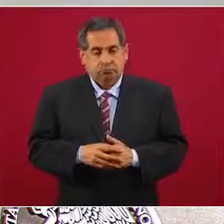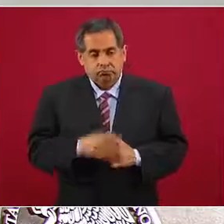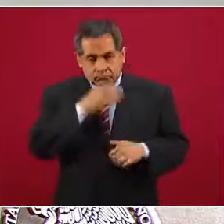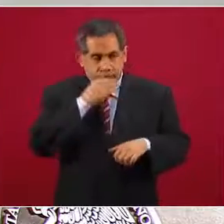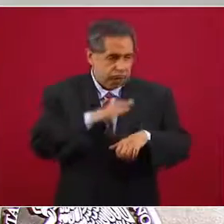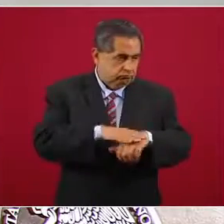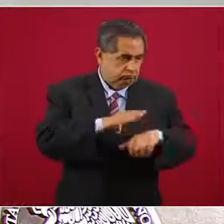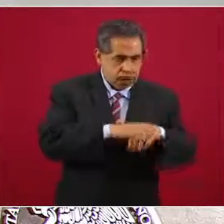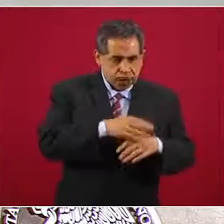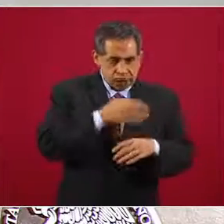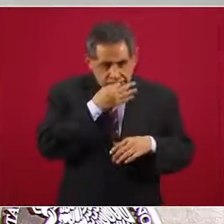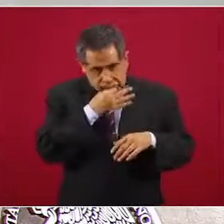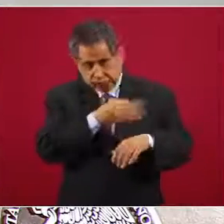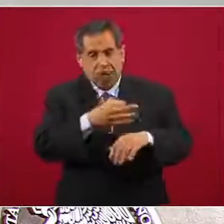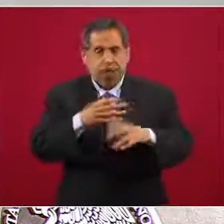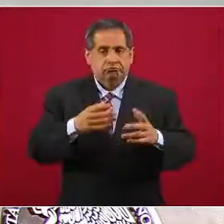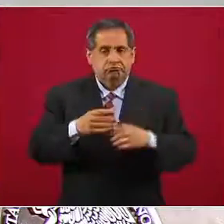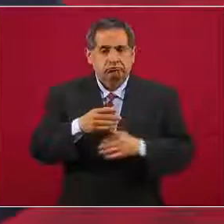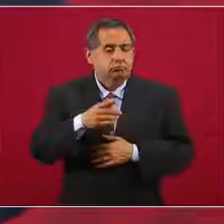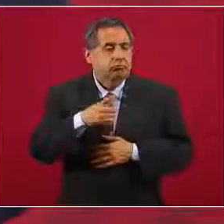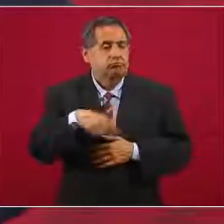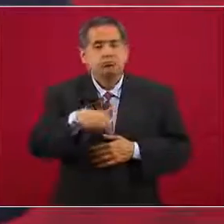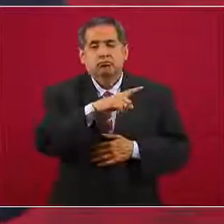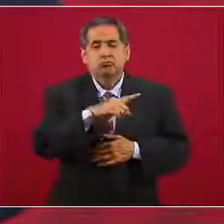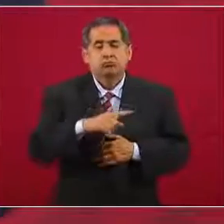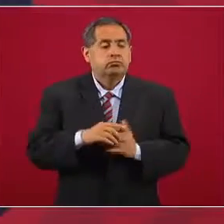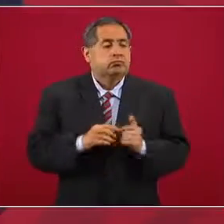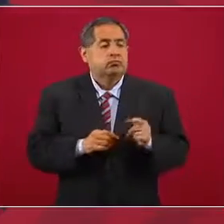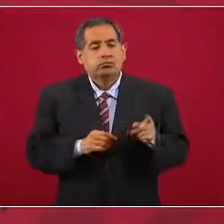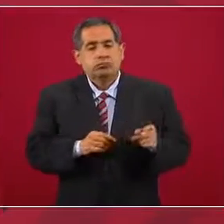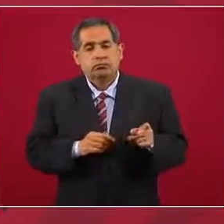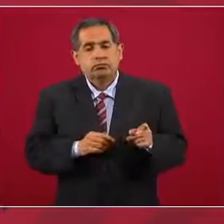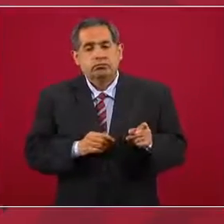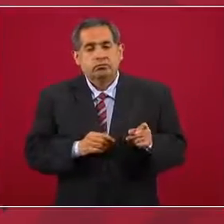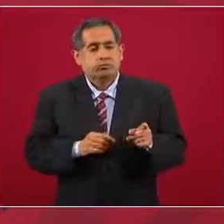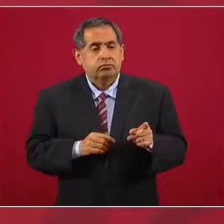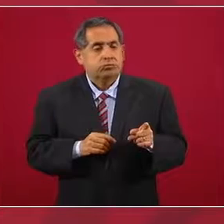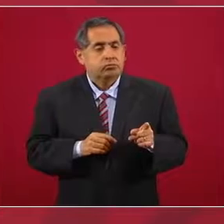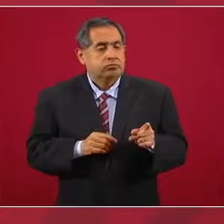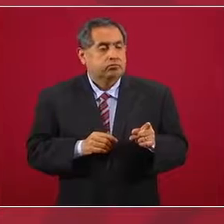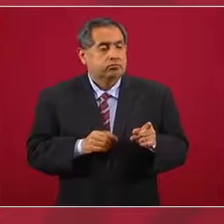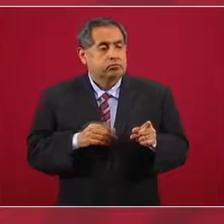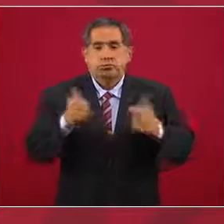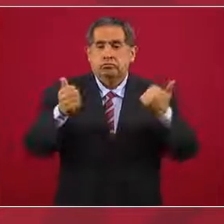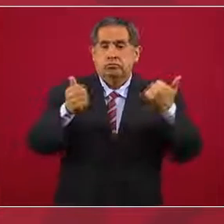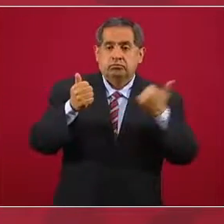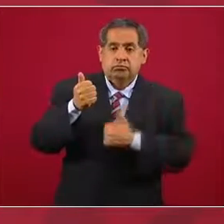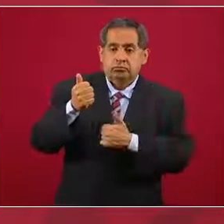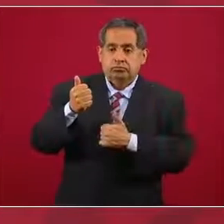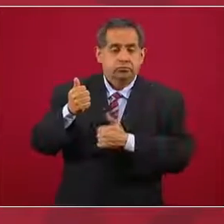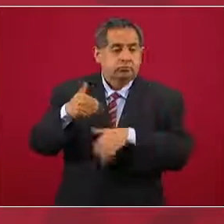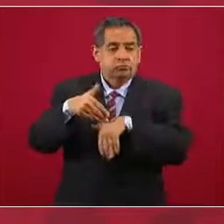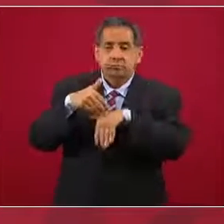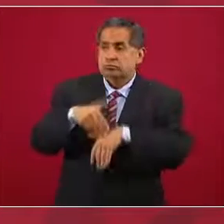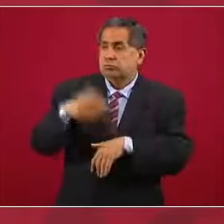notifico que ustedes no van a depender de las secretarías